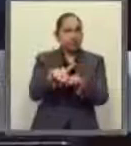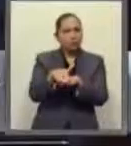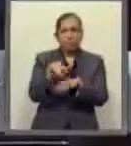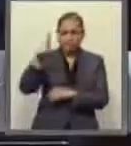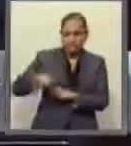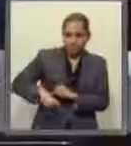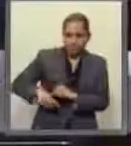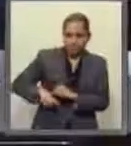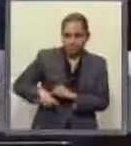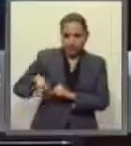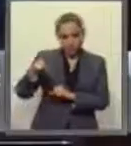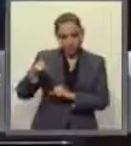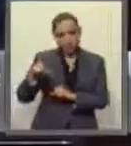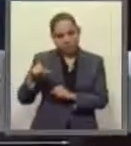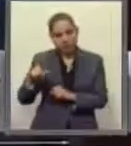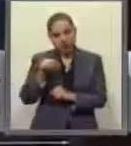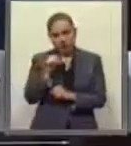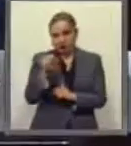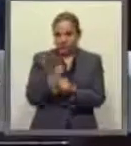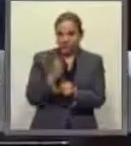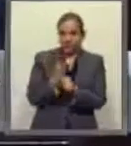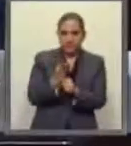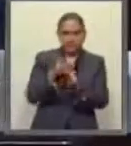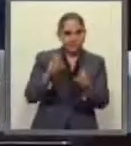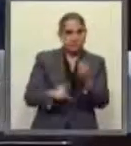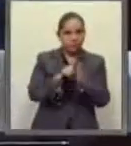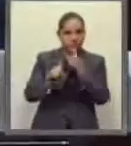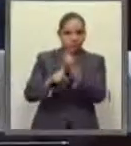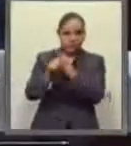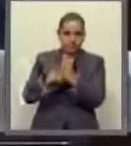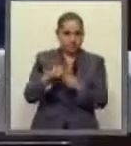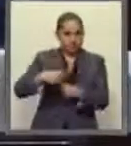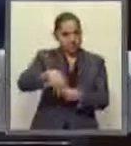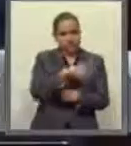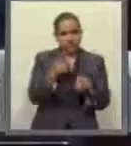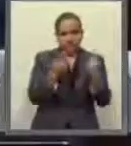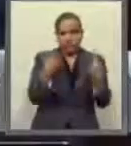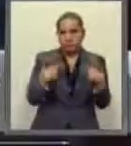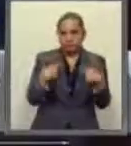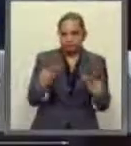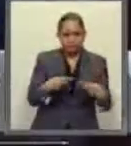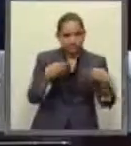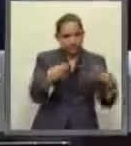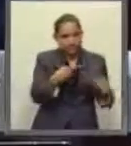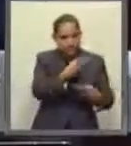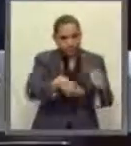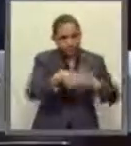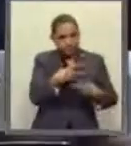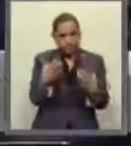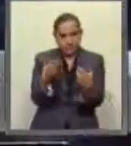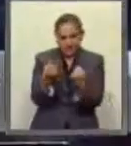en la problemática que se vive actualmente con los productores de leche pero queremos señalar